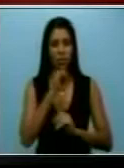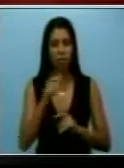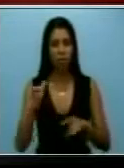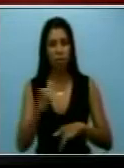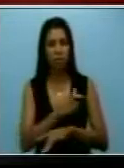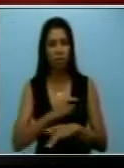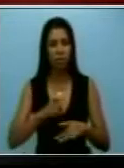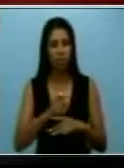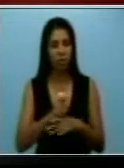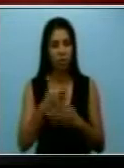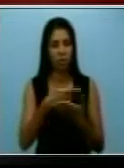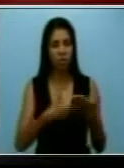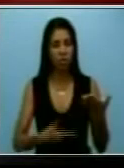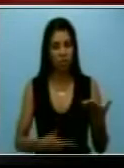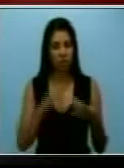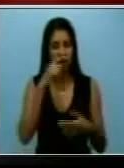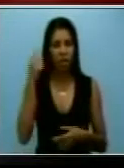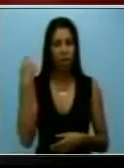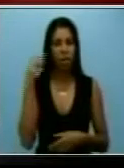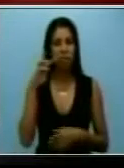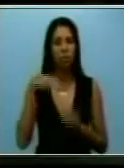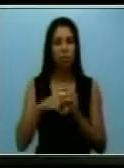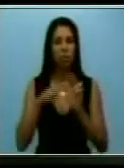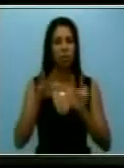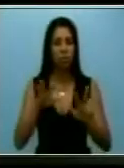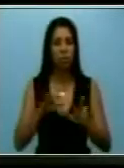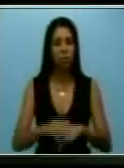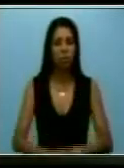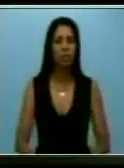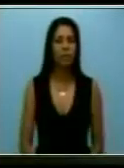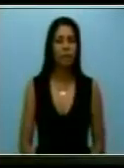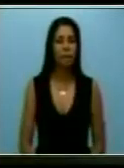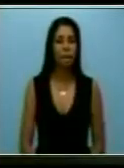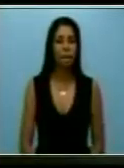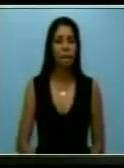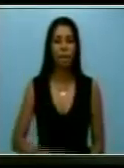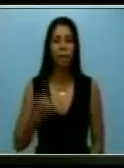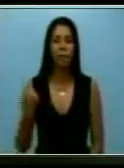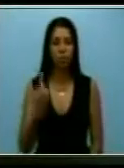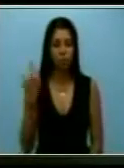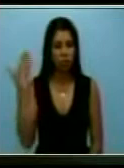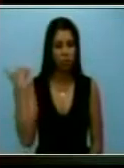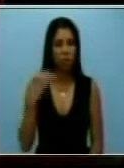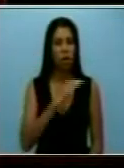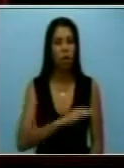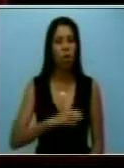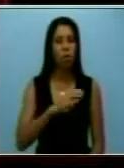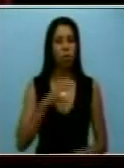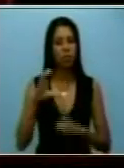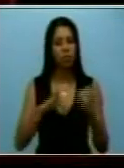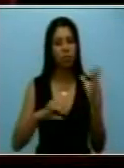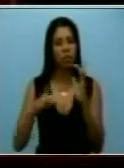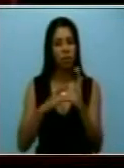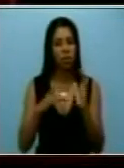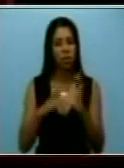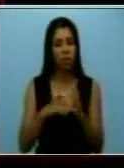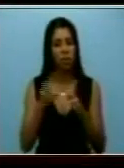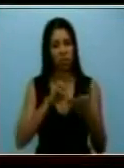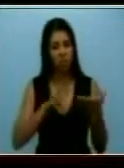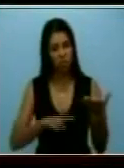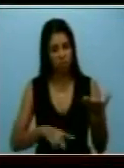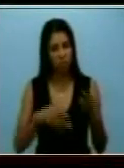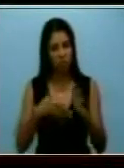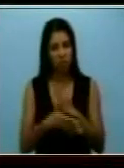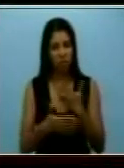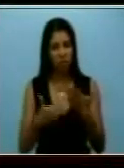infogobiernos presentados en el año 2008. Nos tocó a nosotros en la Comisión Permanente de Ciencia y Tecnología hacer una revisión del